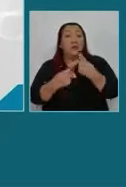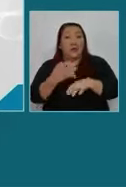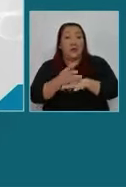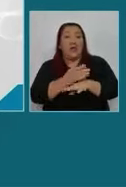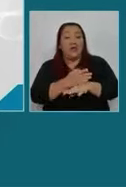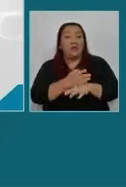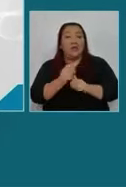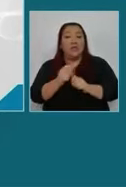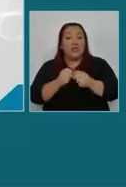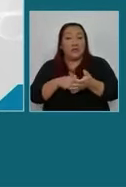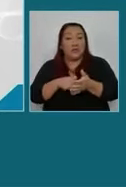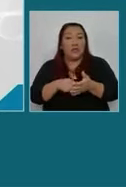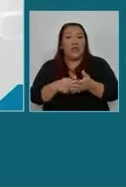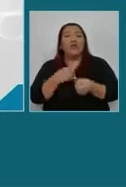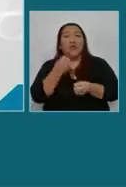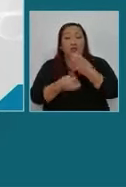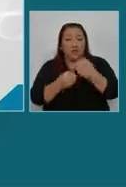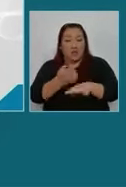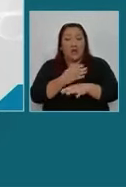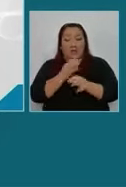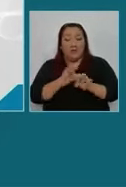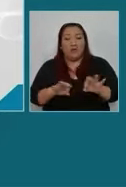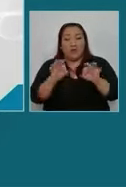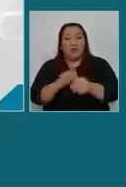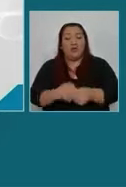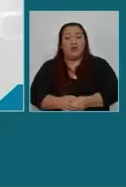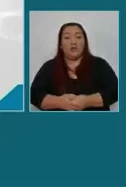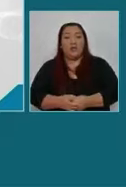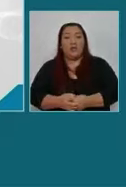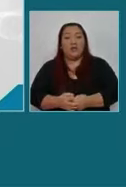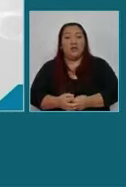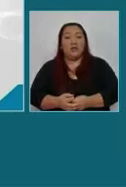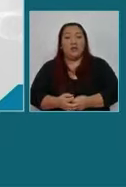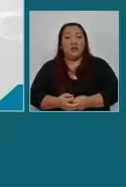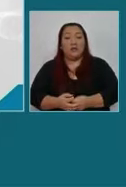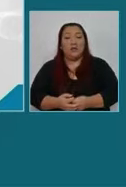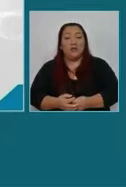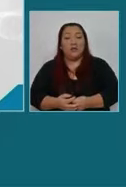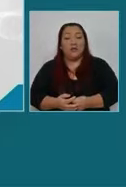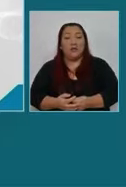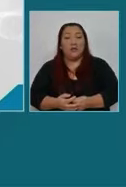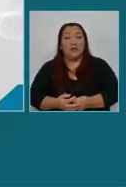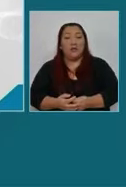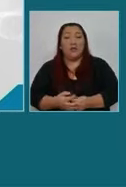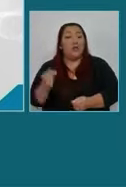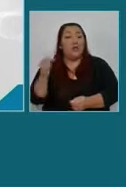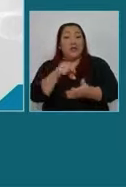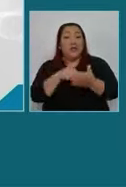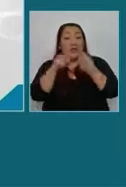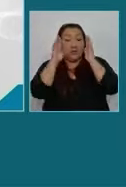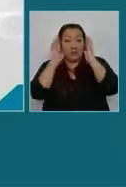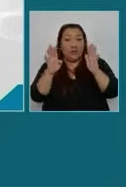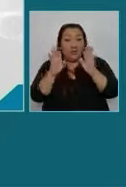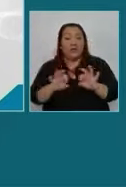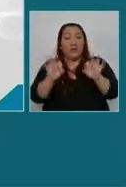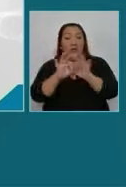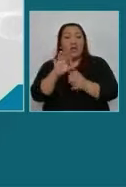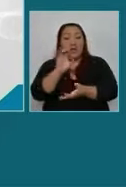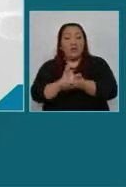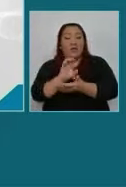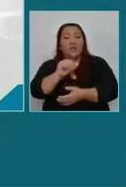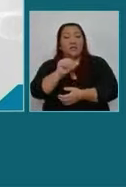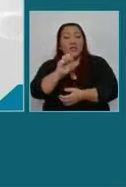los tickets. Comentar también que, esta estrategia que está enfocada en el emprendedor, además del capital